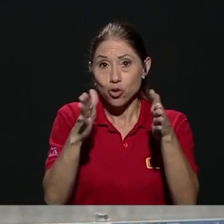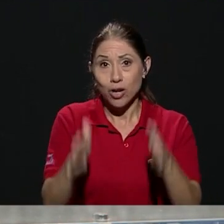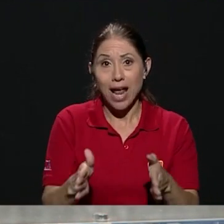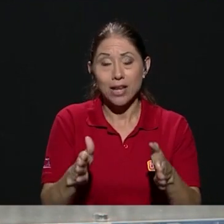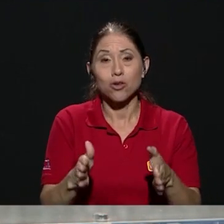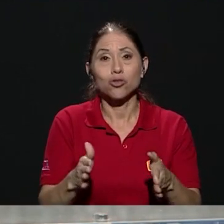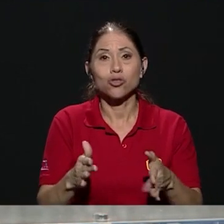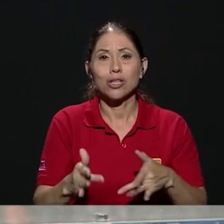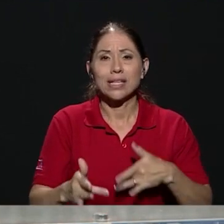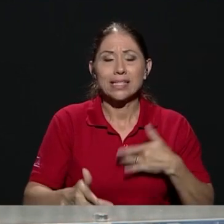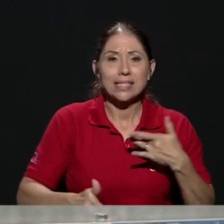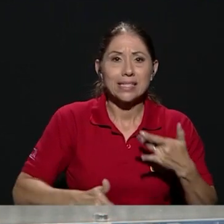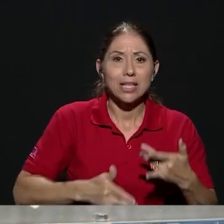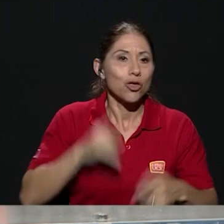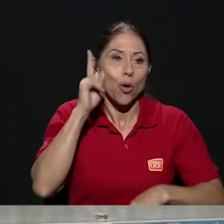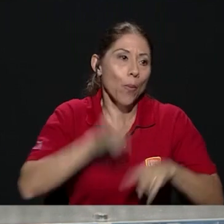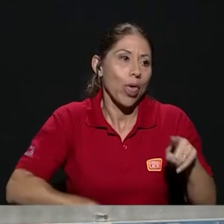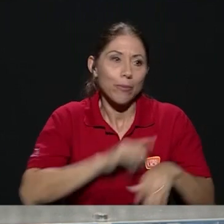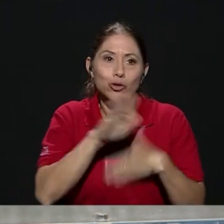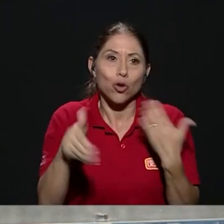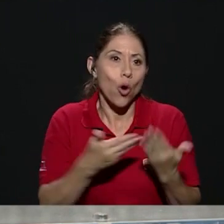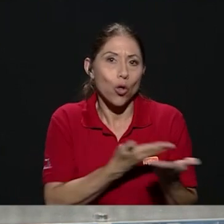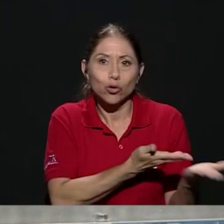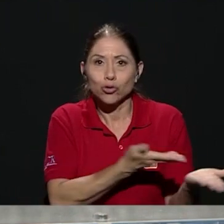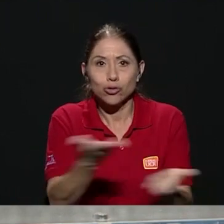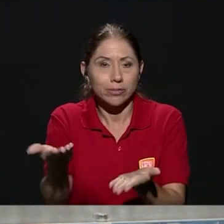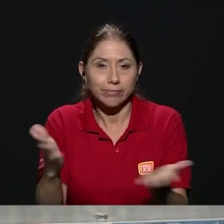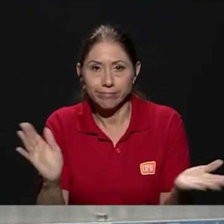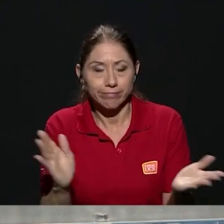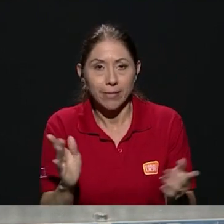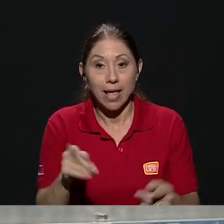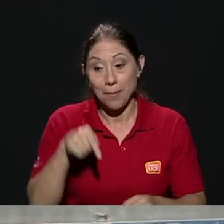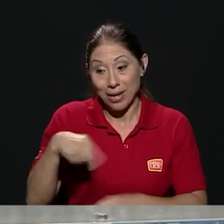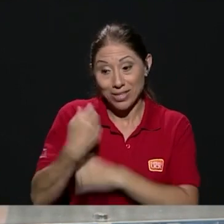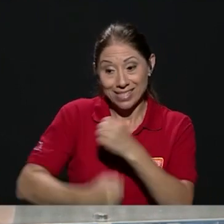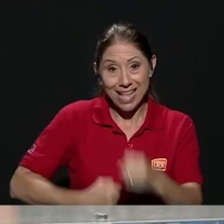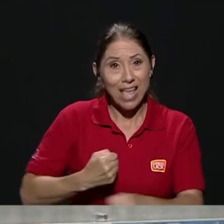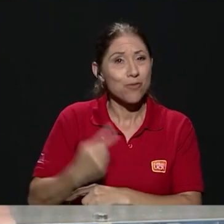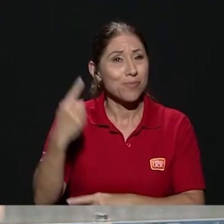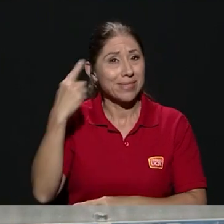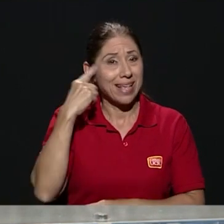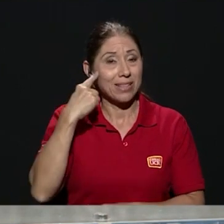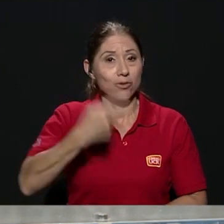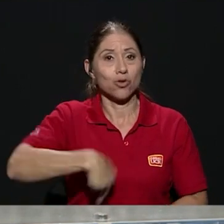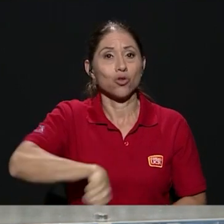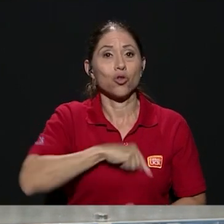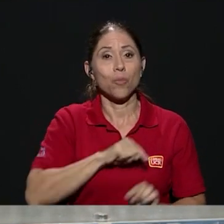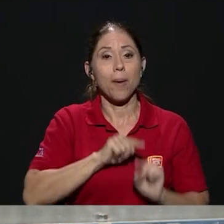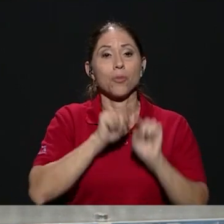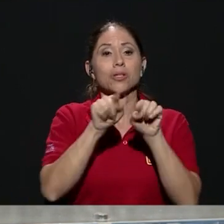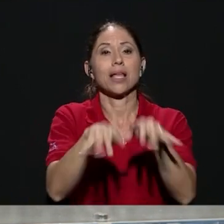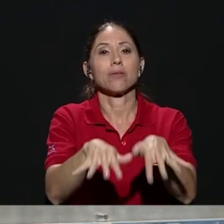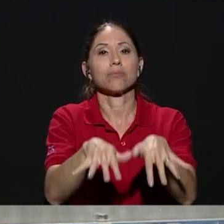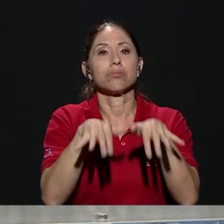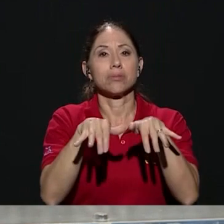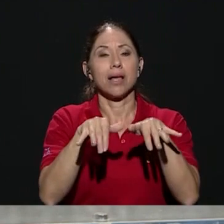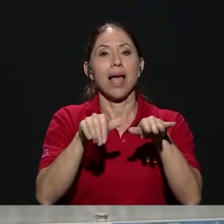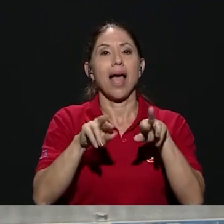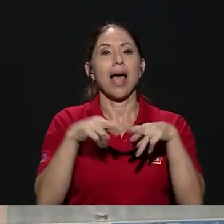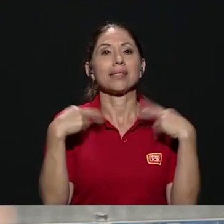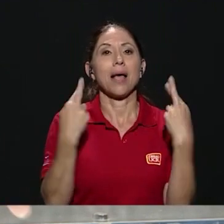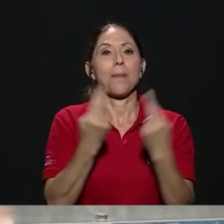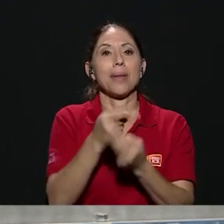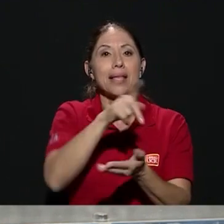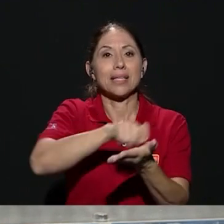funcionarios académicos, porque no podemos llevar a todos. Para este año tenemos planteado, vamos a ir a las asambleas de escuela y a través de